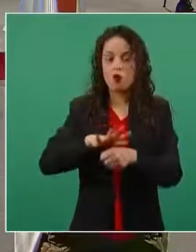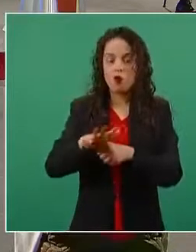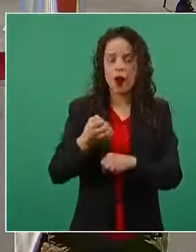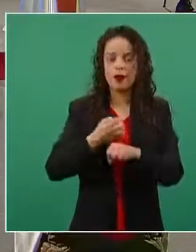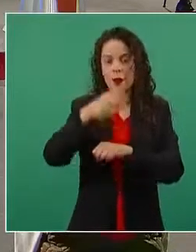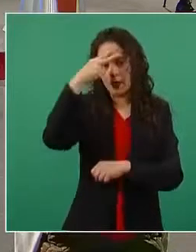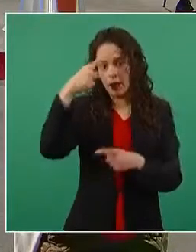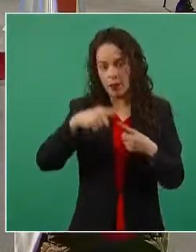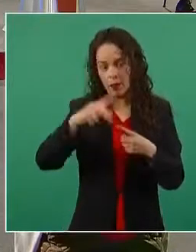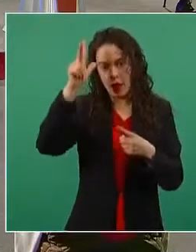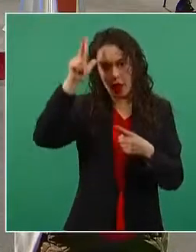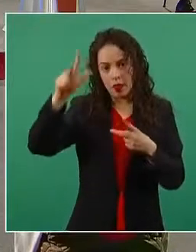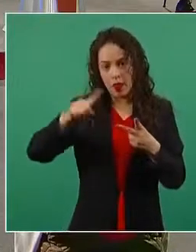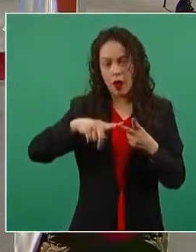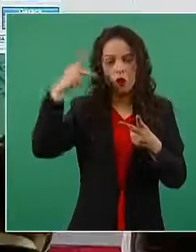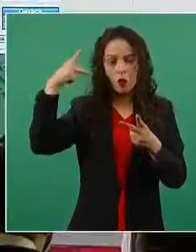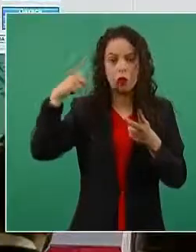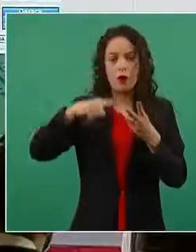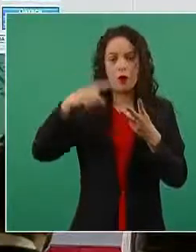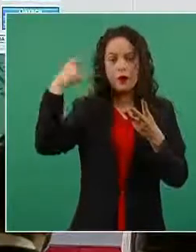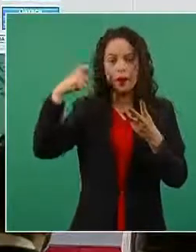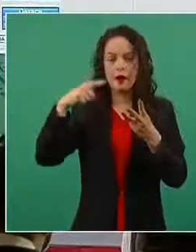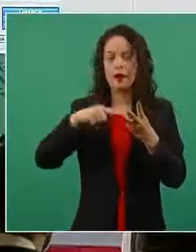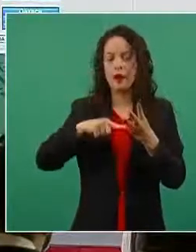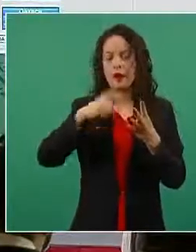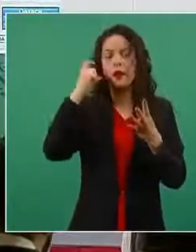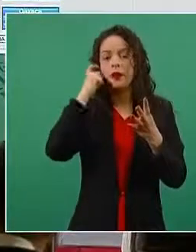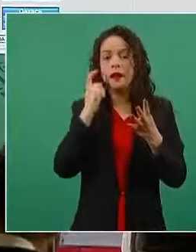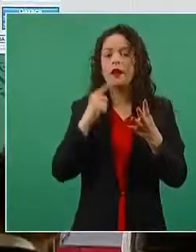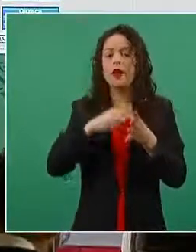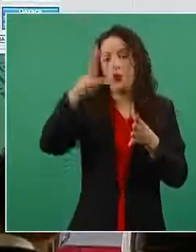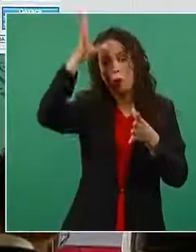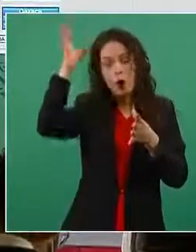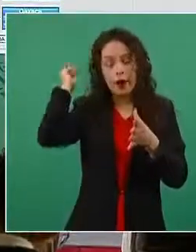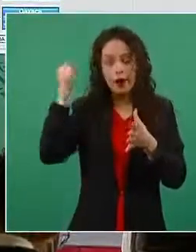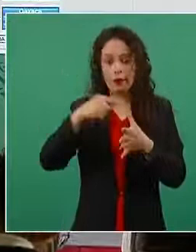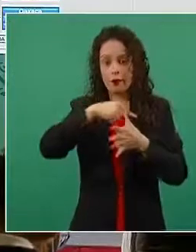México, Hidalgo, Puebla, Querétaro, Guerrero y Morelos, 6 estados,